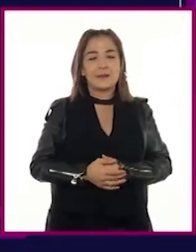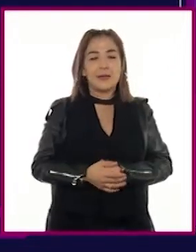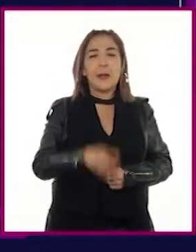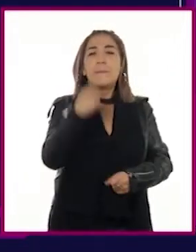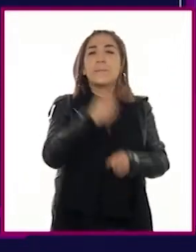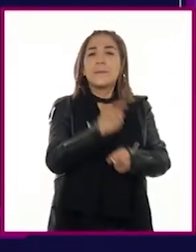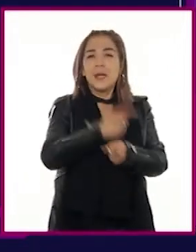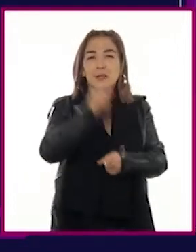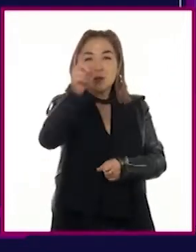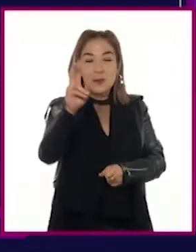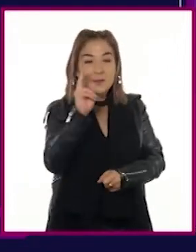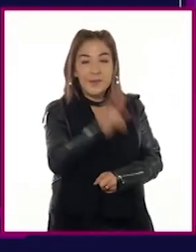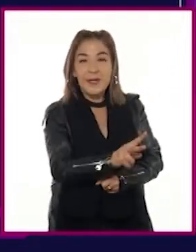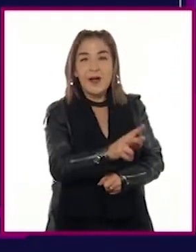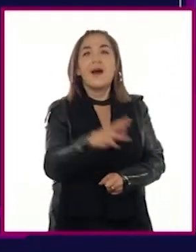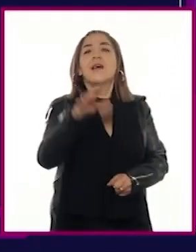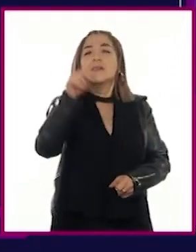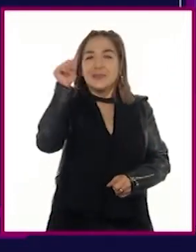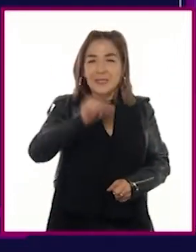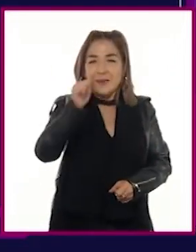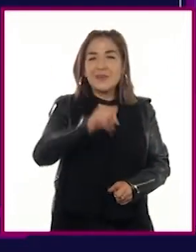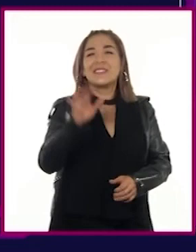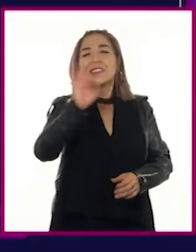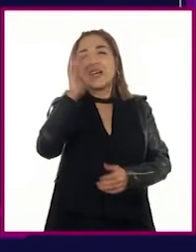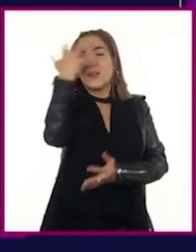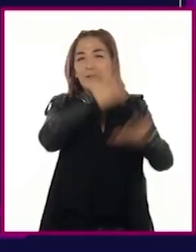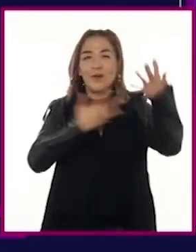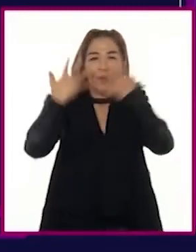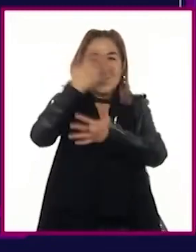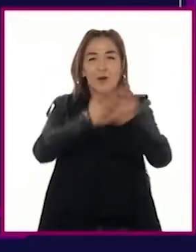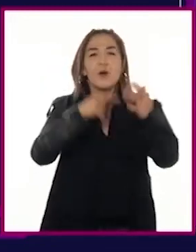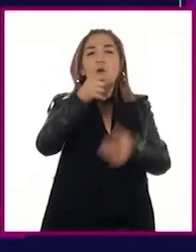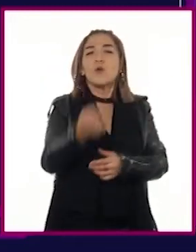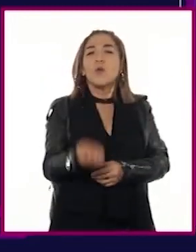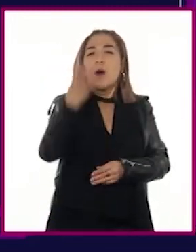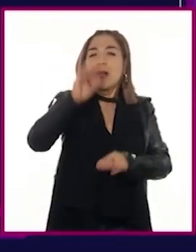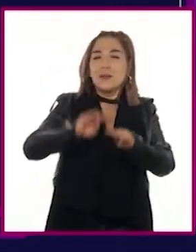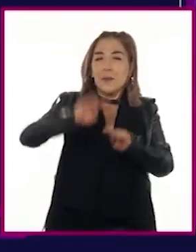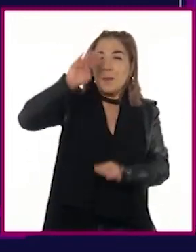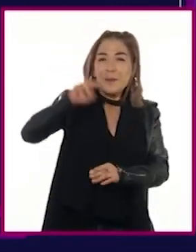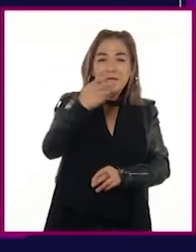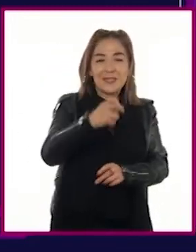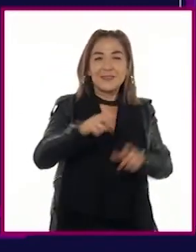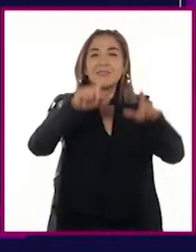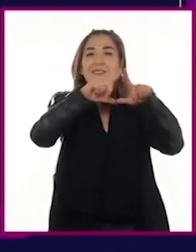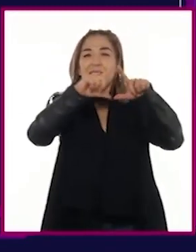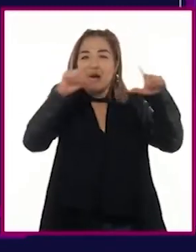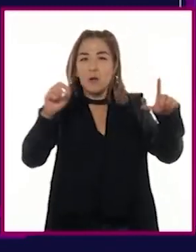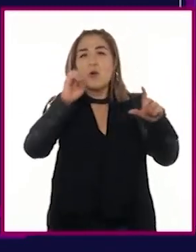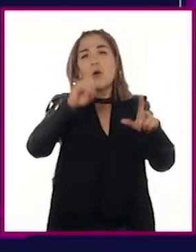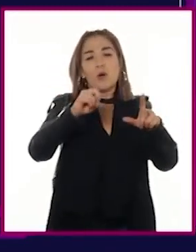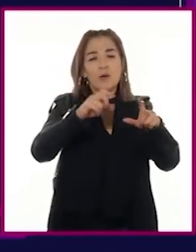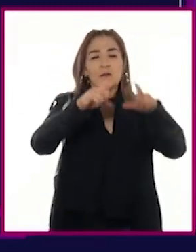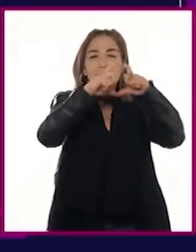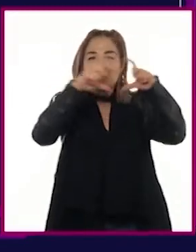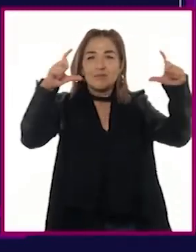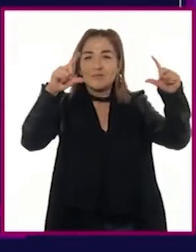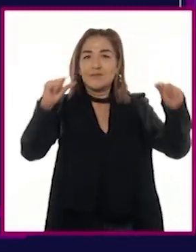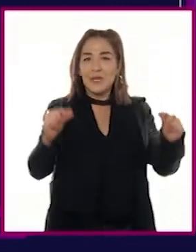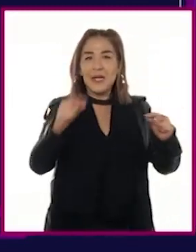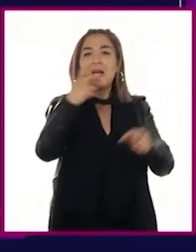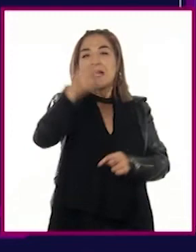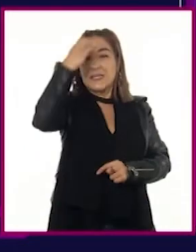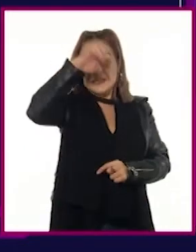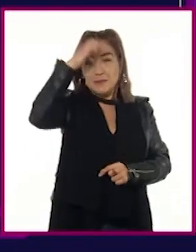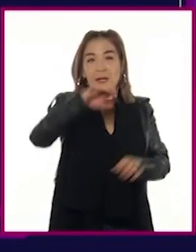primeras oportunidades suele generar confusión determinar la altura de un triángulo o la de un trapecio, ya que la experiencia al